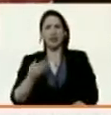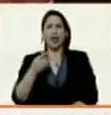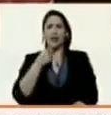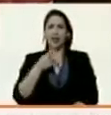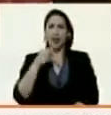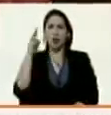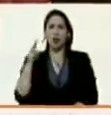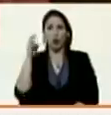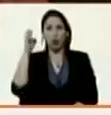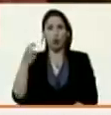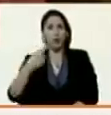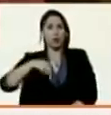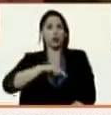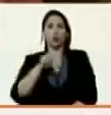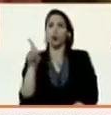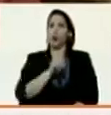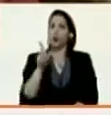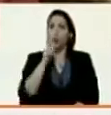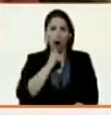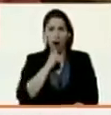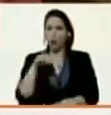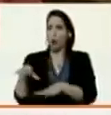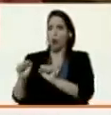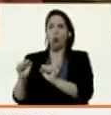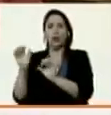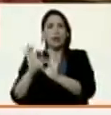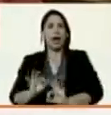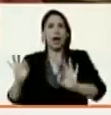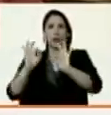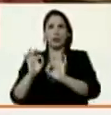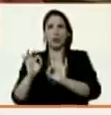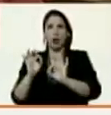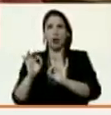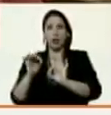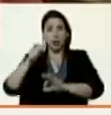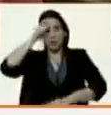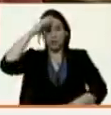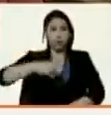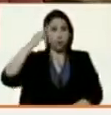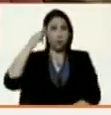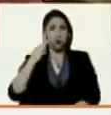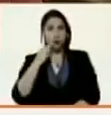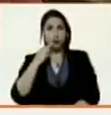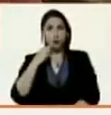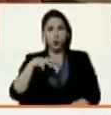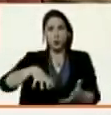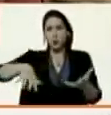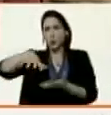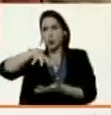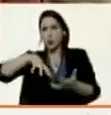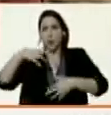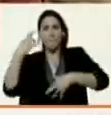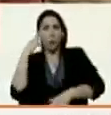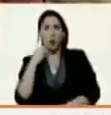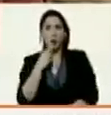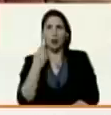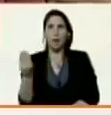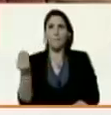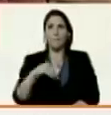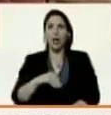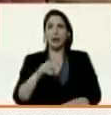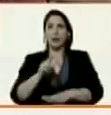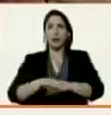somos colonia de nadie no somos y la brisa bolivariano y el huracán bolivariano más temprano que tarde